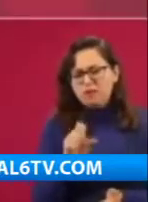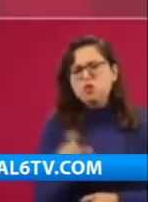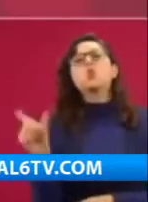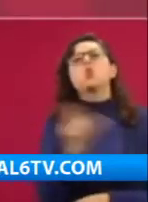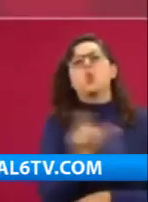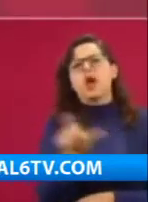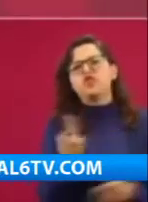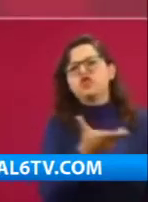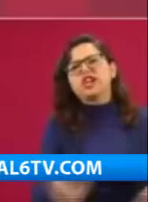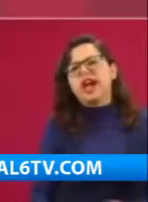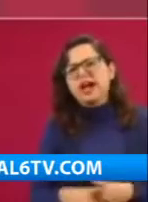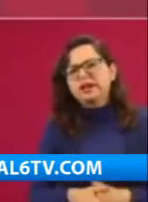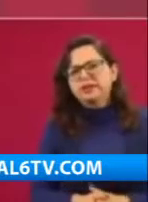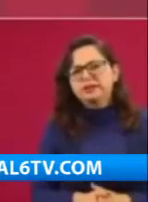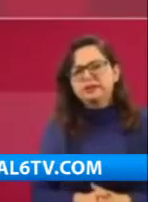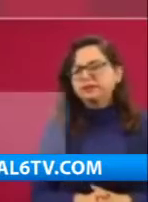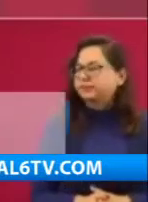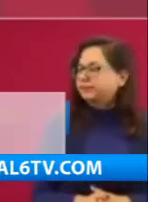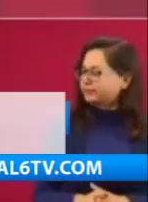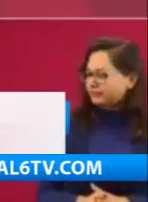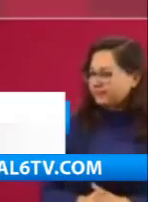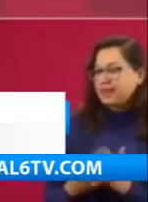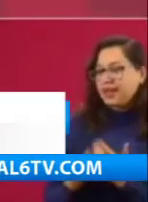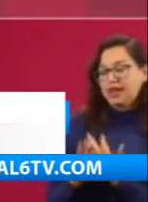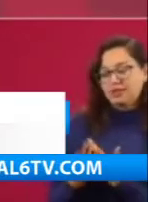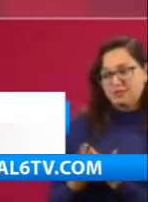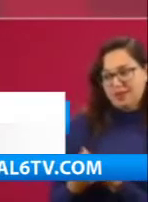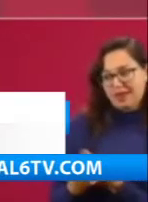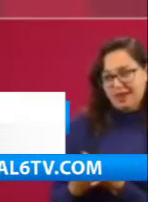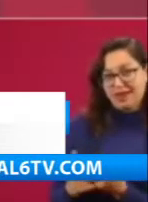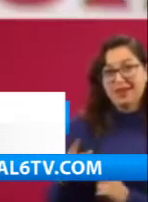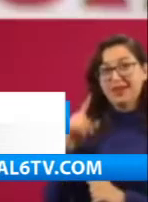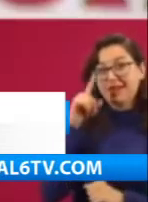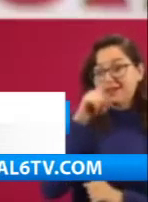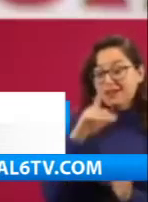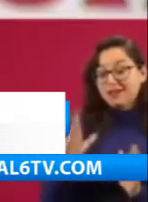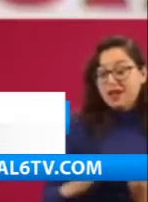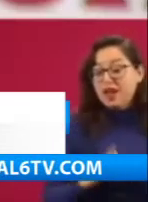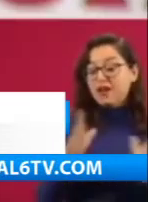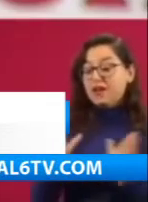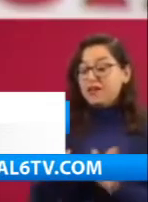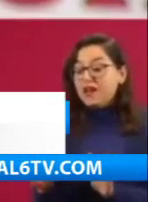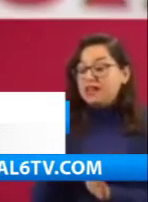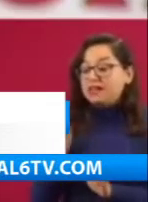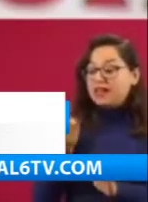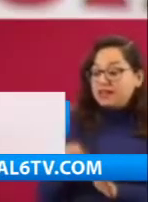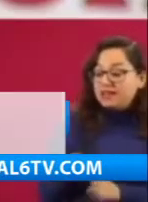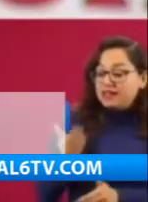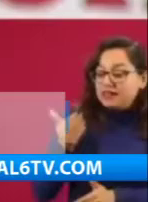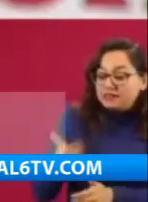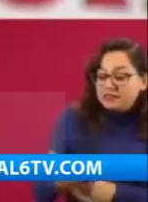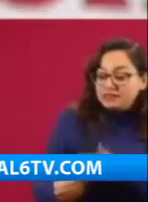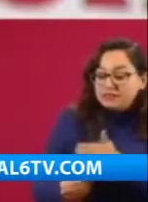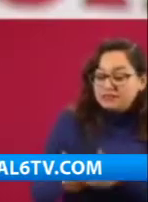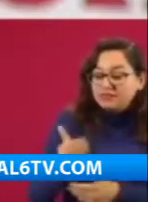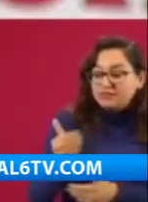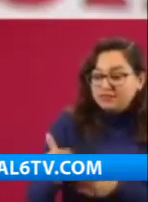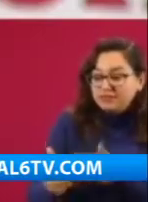todas las otras empresas, prácticamente por semana en la evolución, la evaluación y todo esto, podemos darles